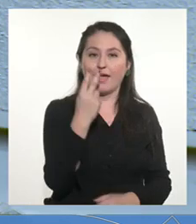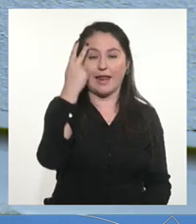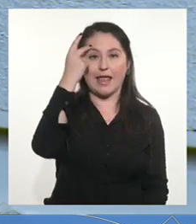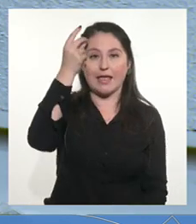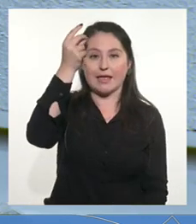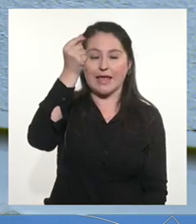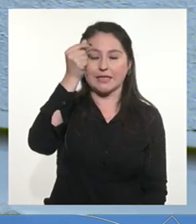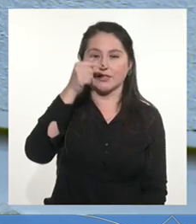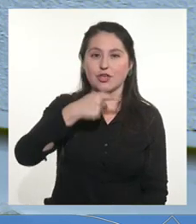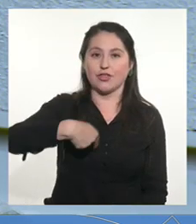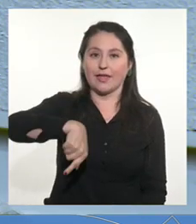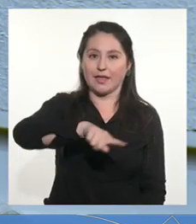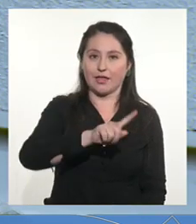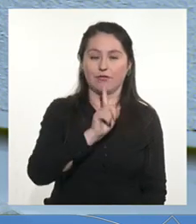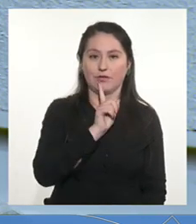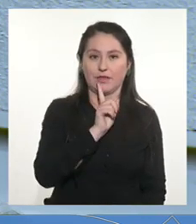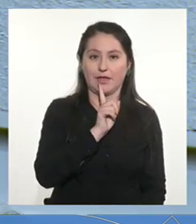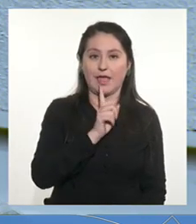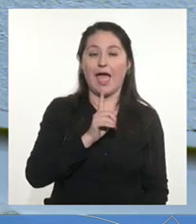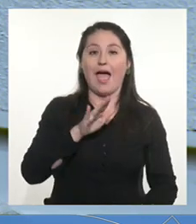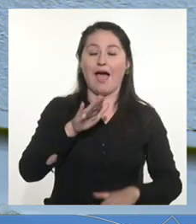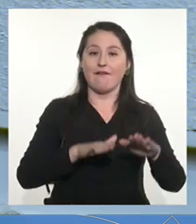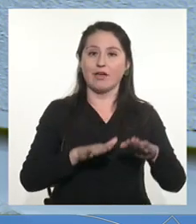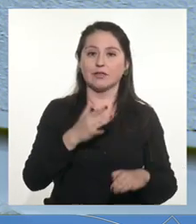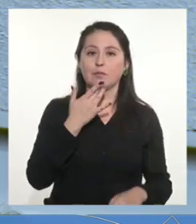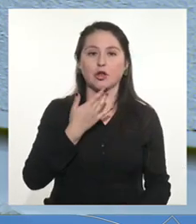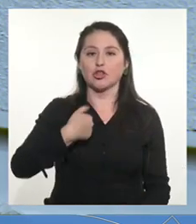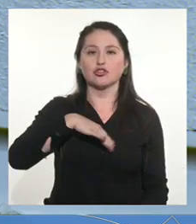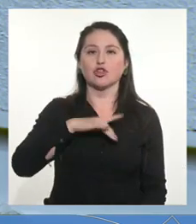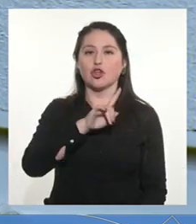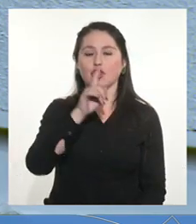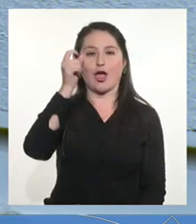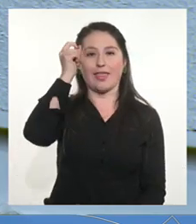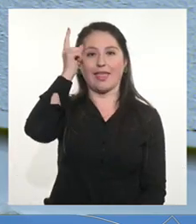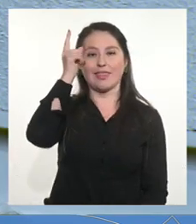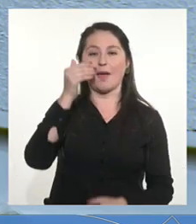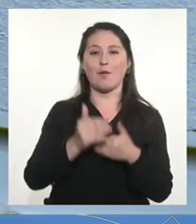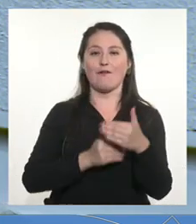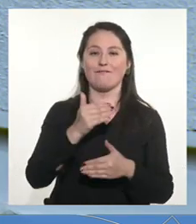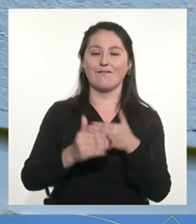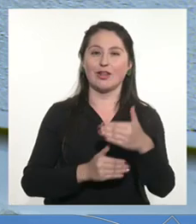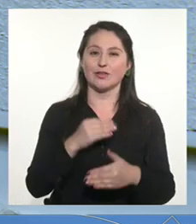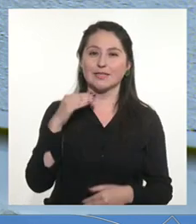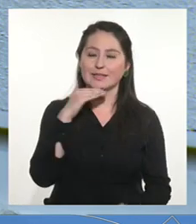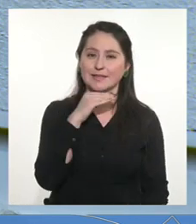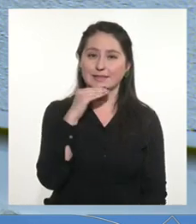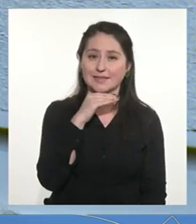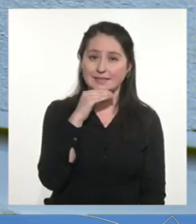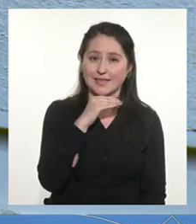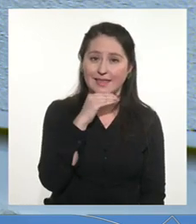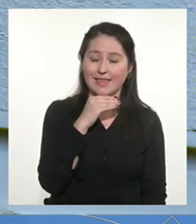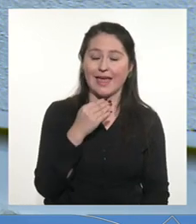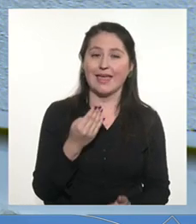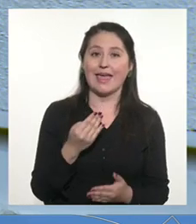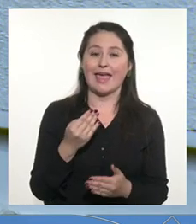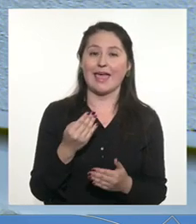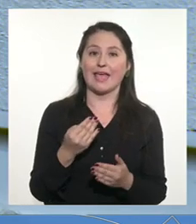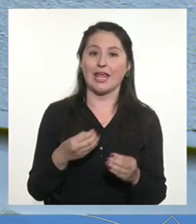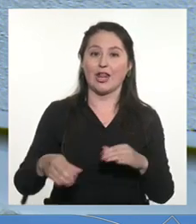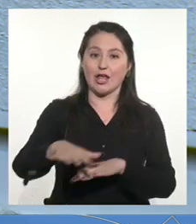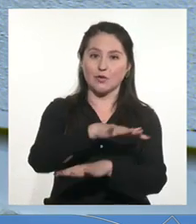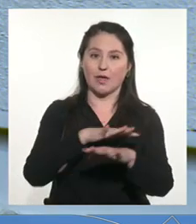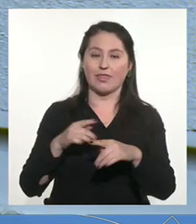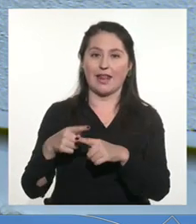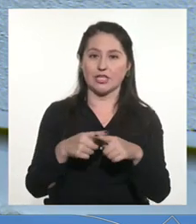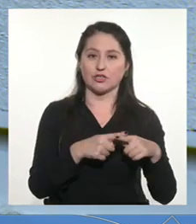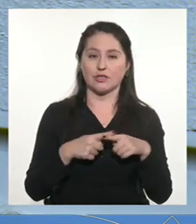por qué porque algunas veces no somos capaces de entender a la velocidad que se requiere los acontecimientos de la sociedad estoy